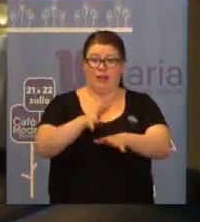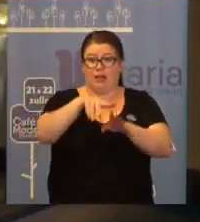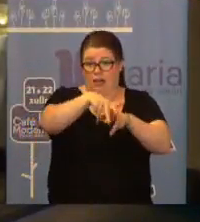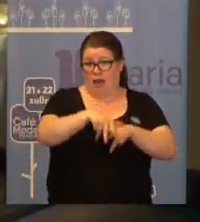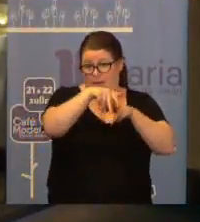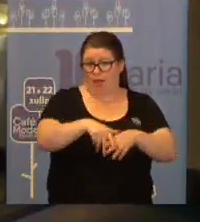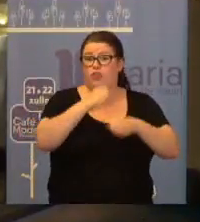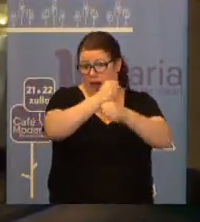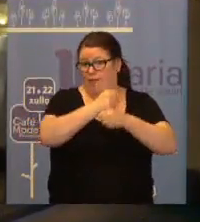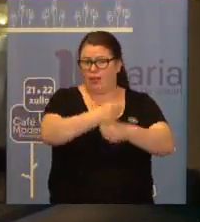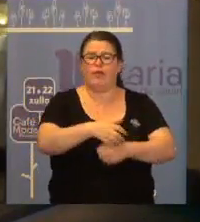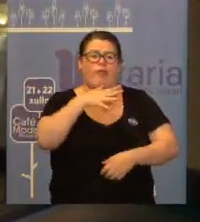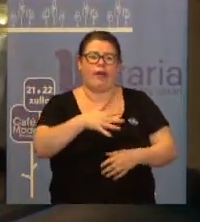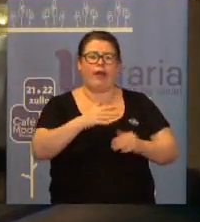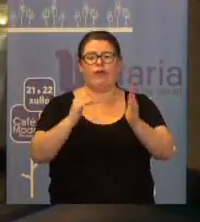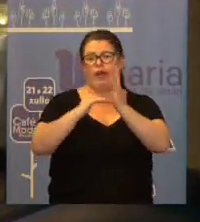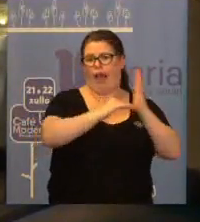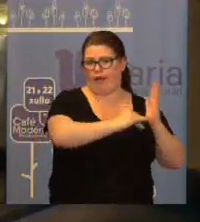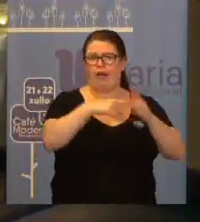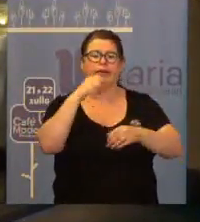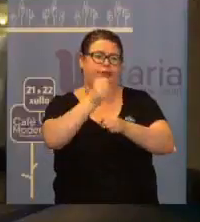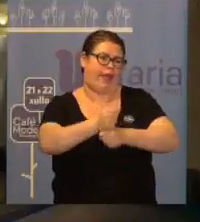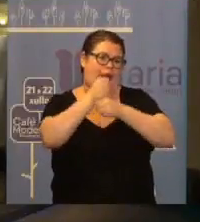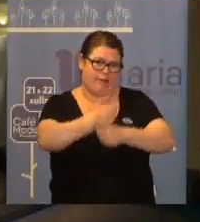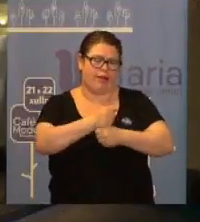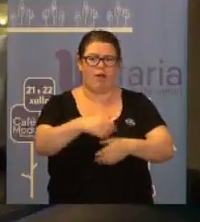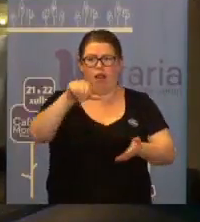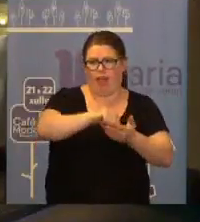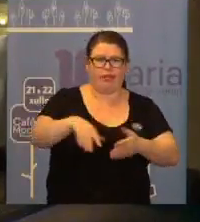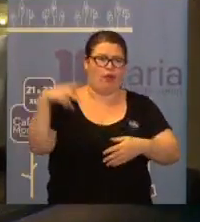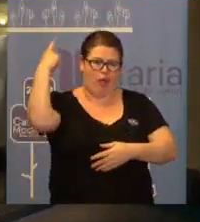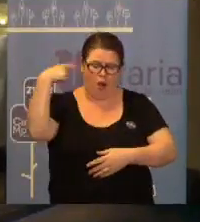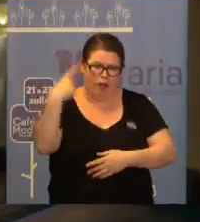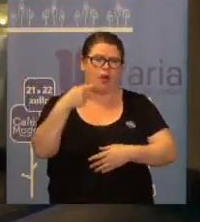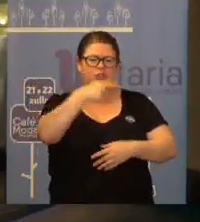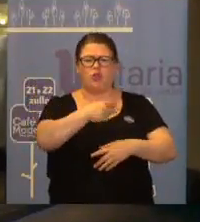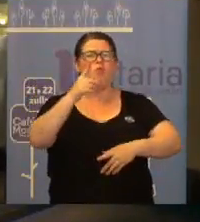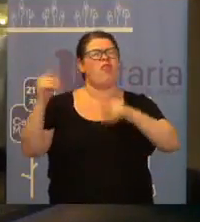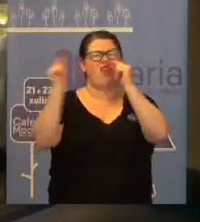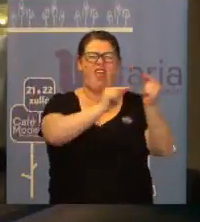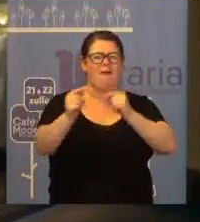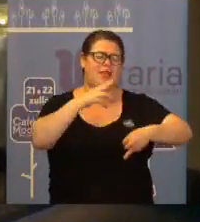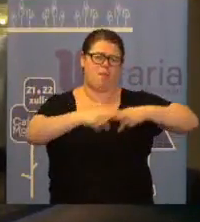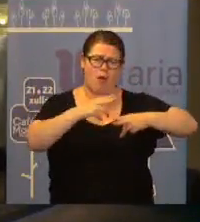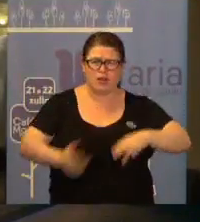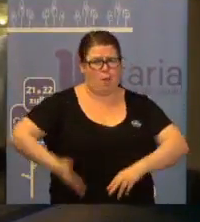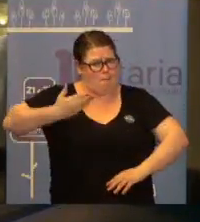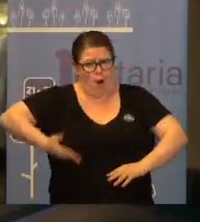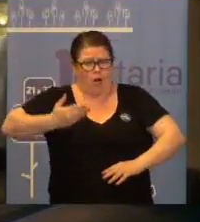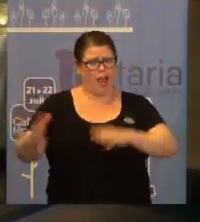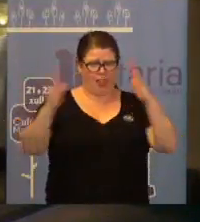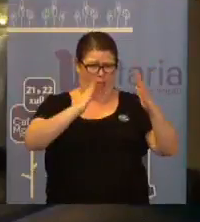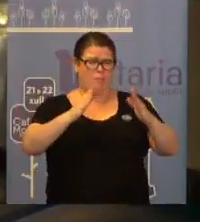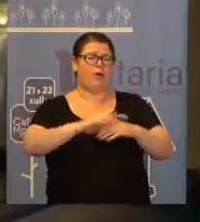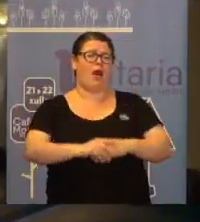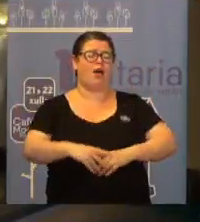fruto dos carruaxes de cabalos, no centro de Londres. Era un gran debate político no momento, como solucionar ese